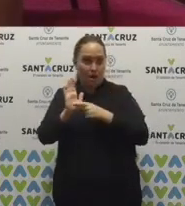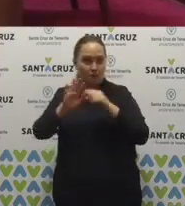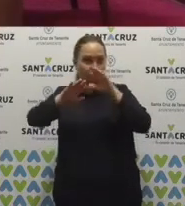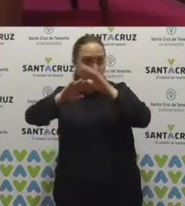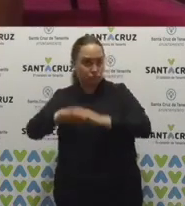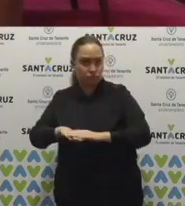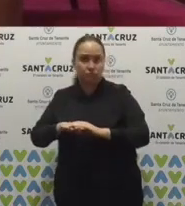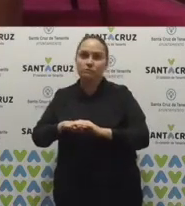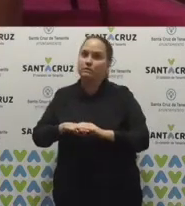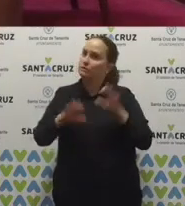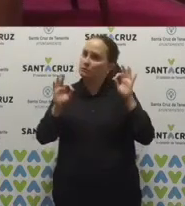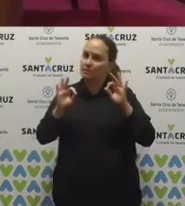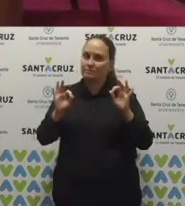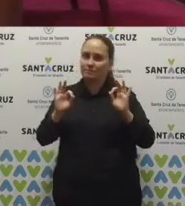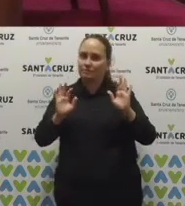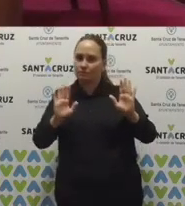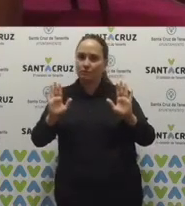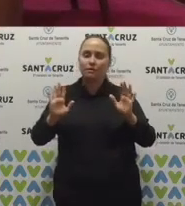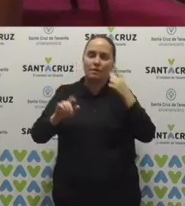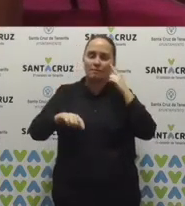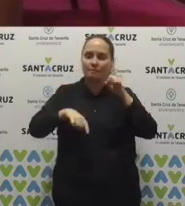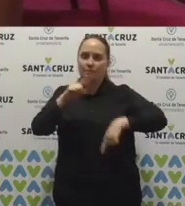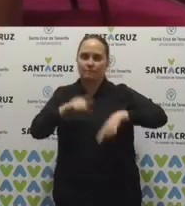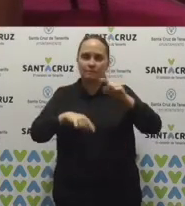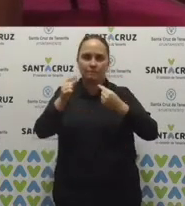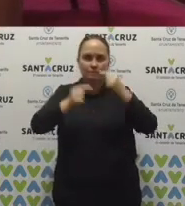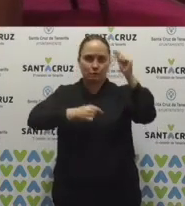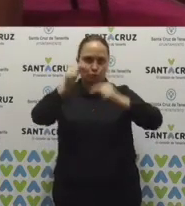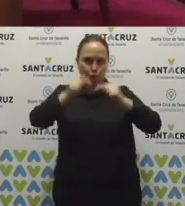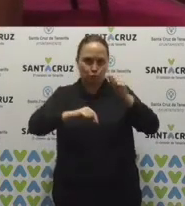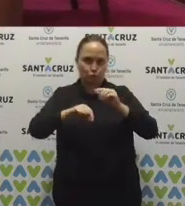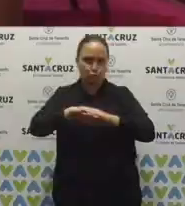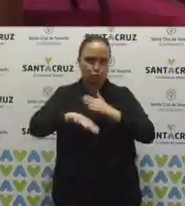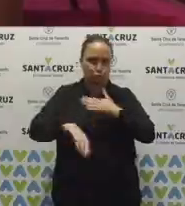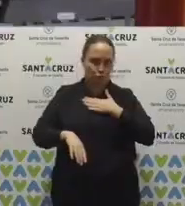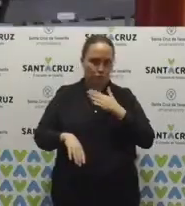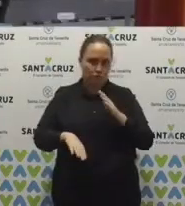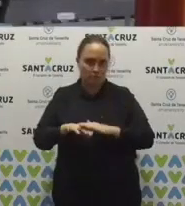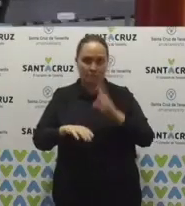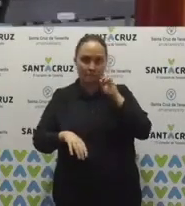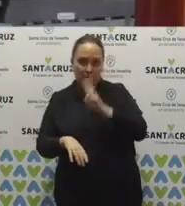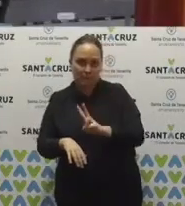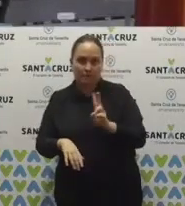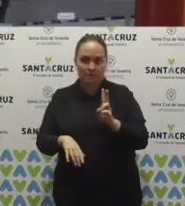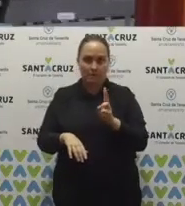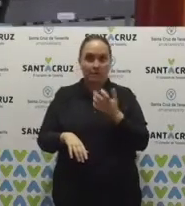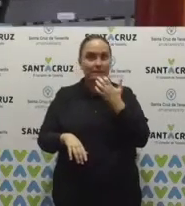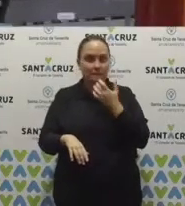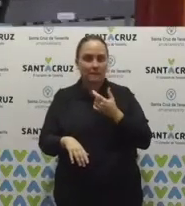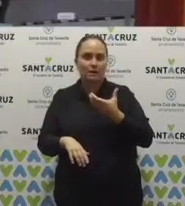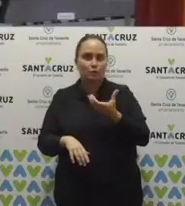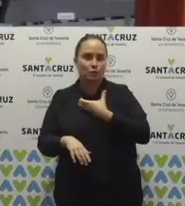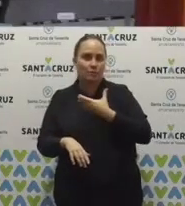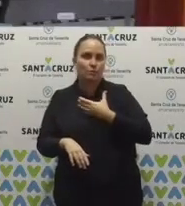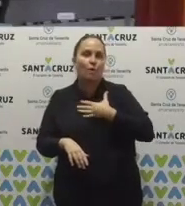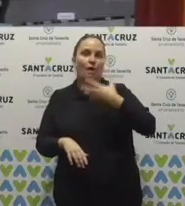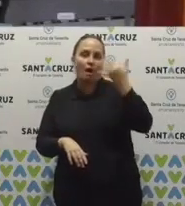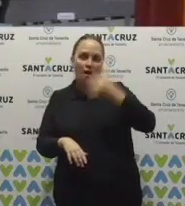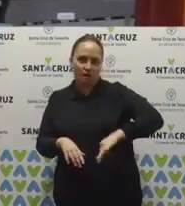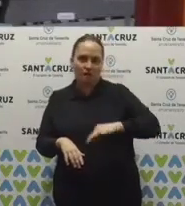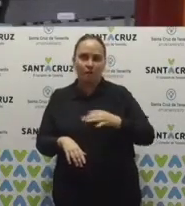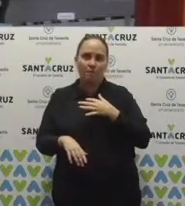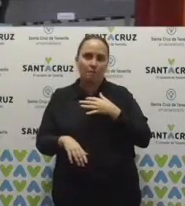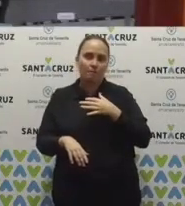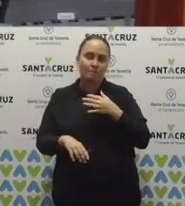presupuestaria que la capacidad presupuestaria del ayuntamiento tenga tenga recursos suficientes para hacer frente a